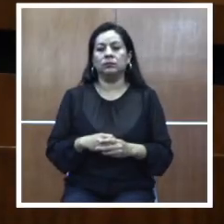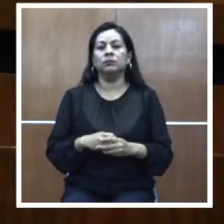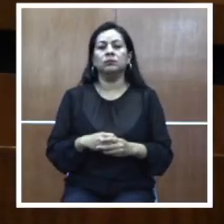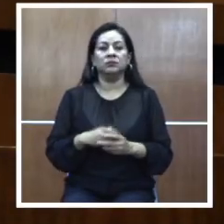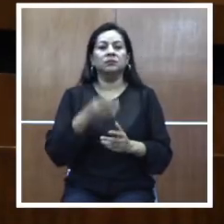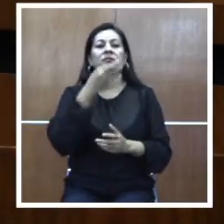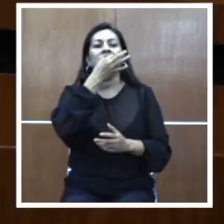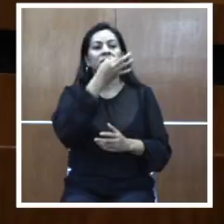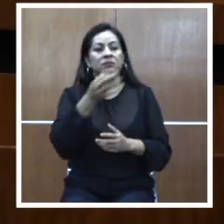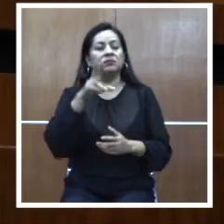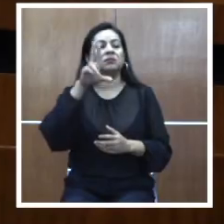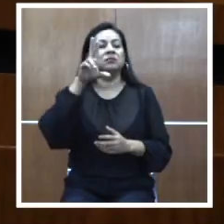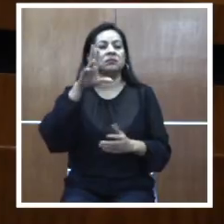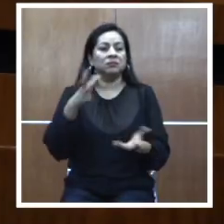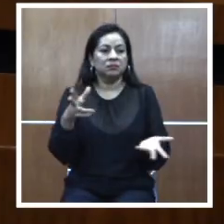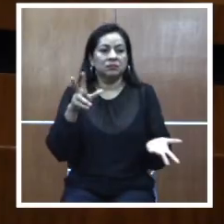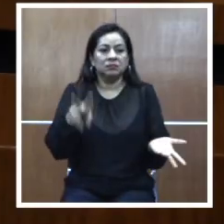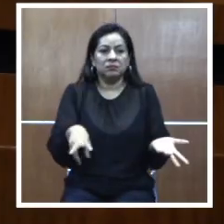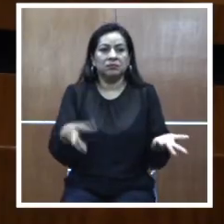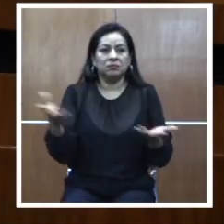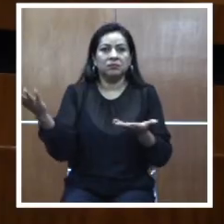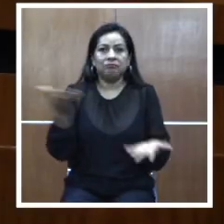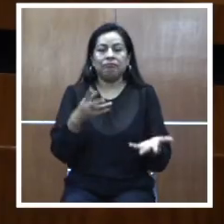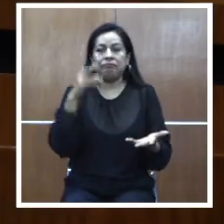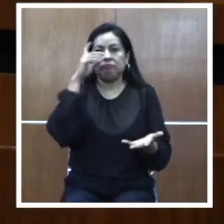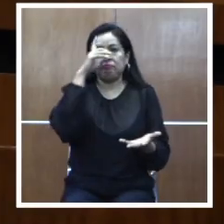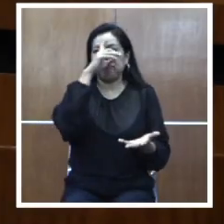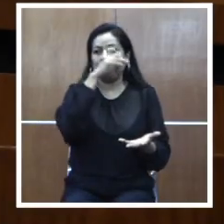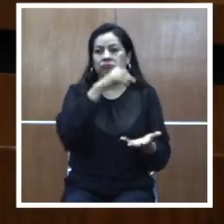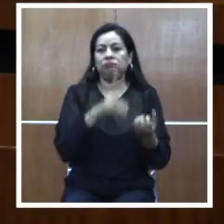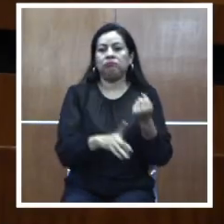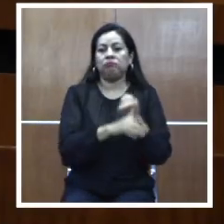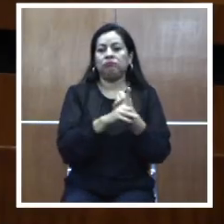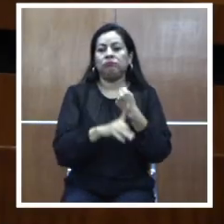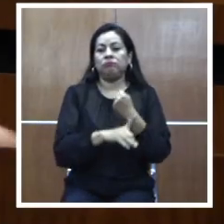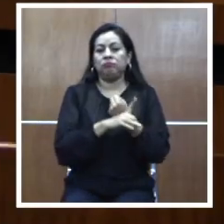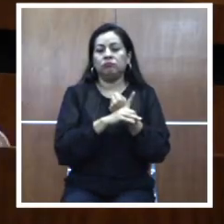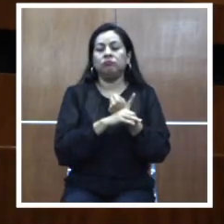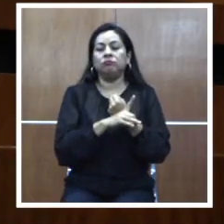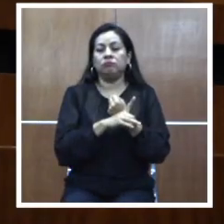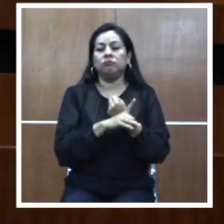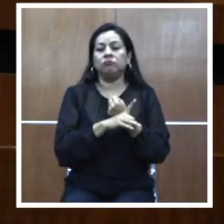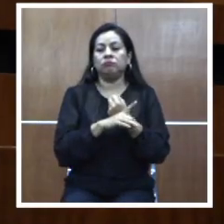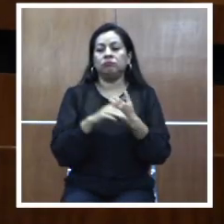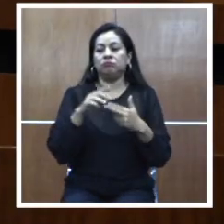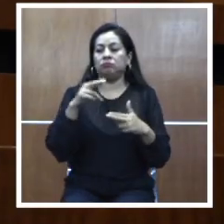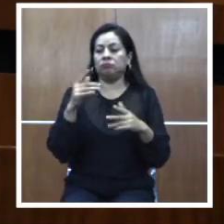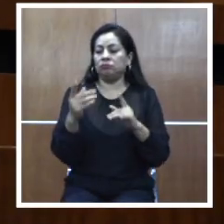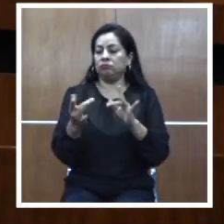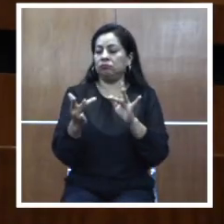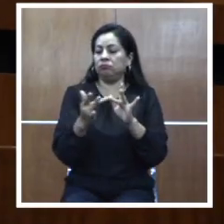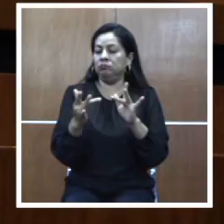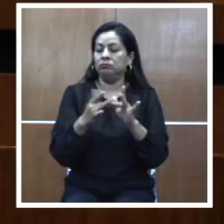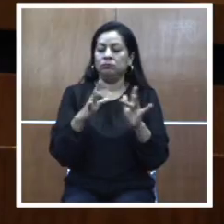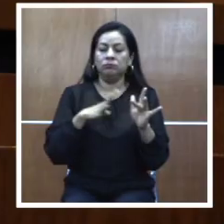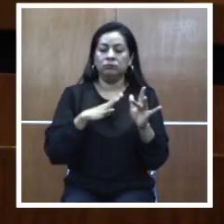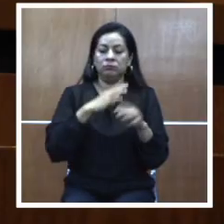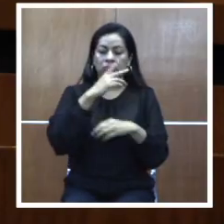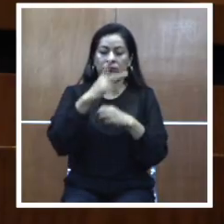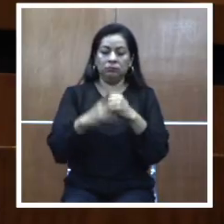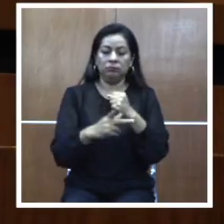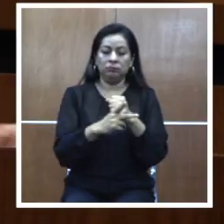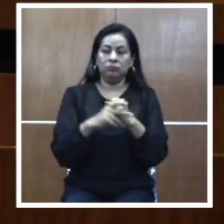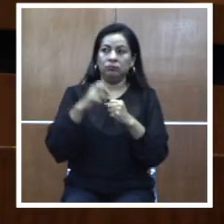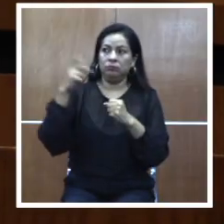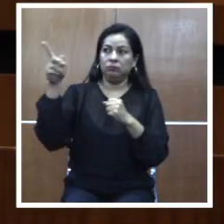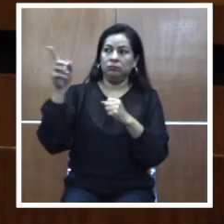advertimos ya que vendrían tiempos complicados, difíciles. La relación que mantiene nuestro país con